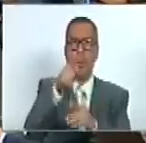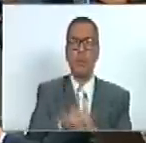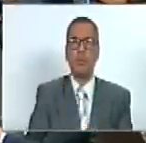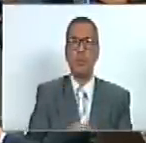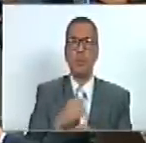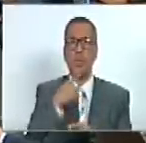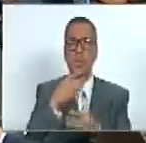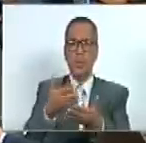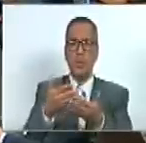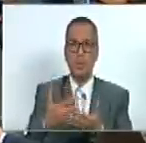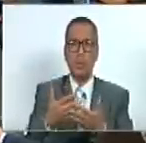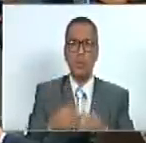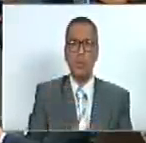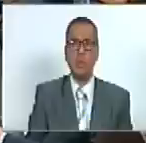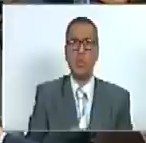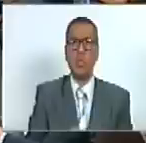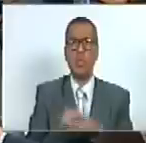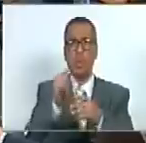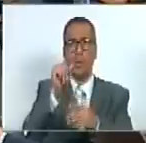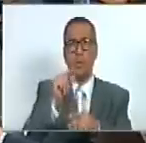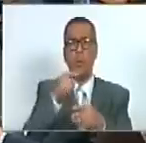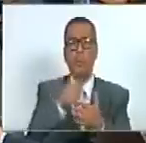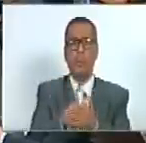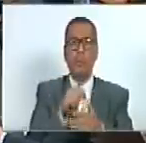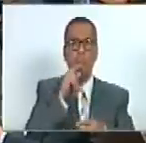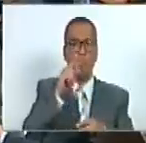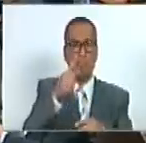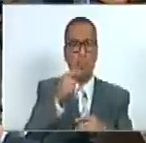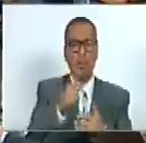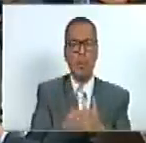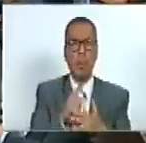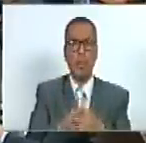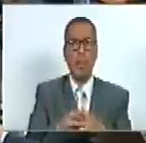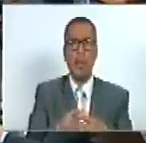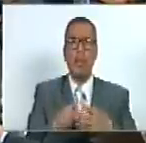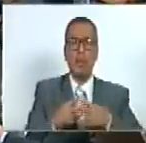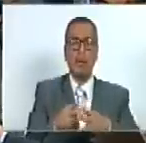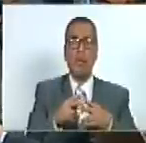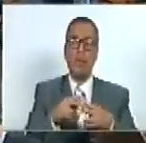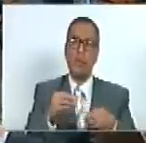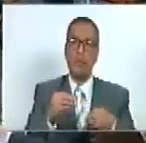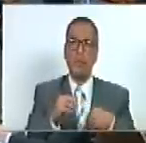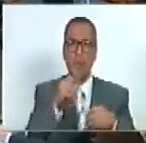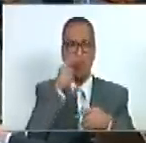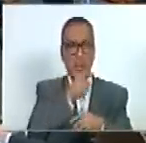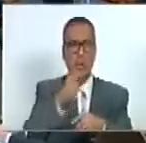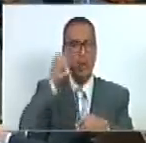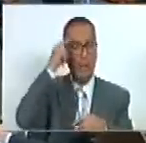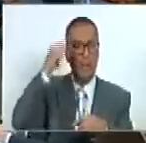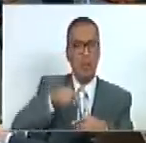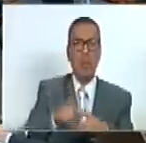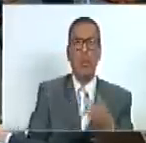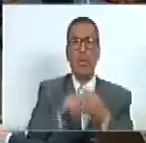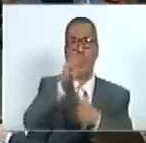cuando reciben un sueldo mísero y que no dignifica la vida de los venezolanos. Hoy, más